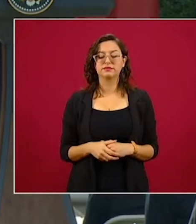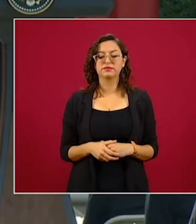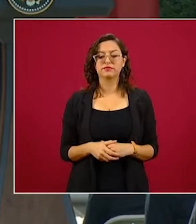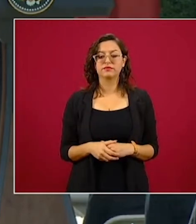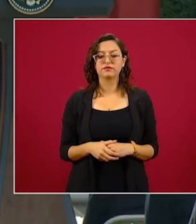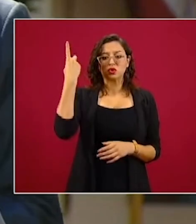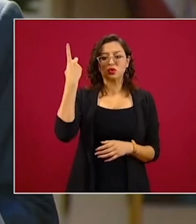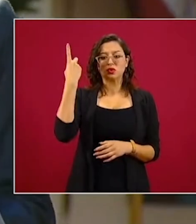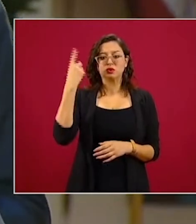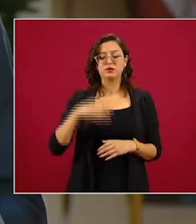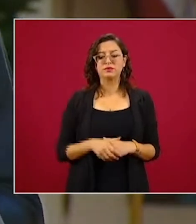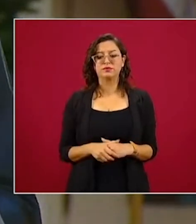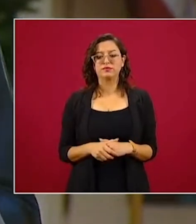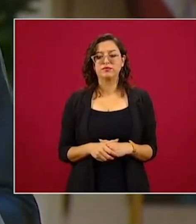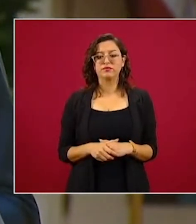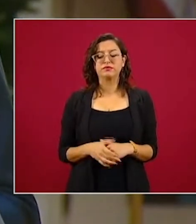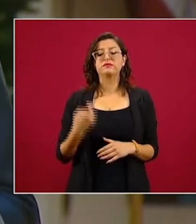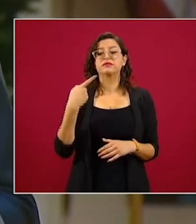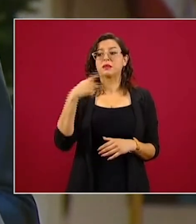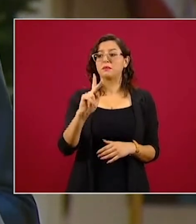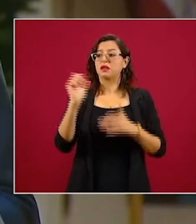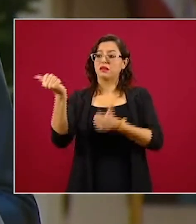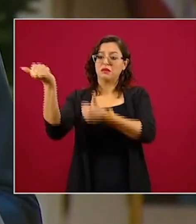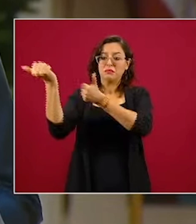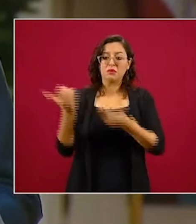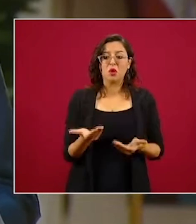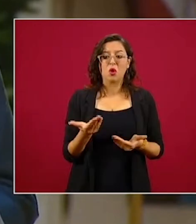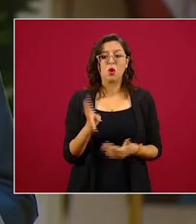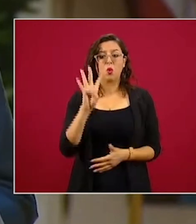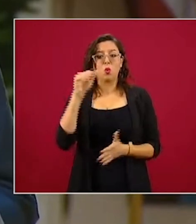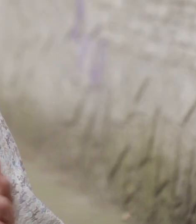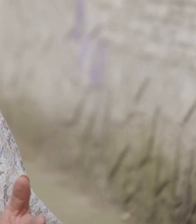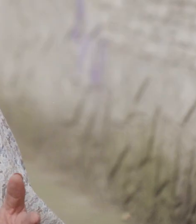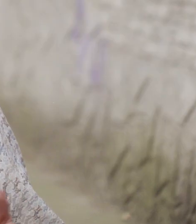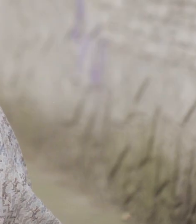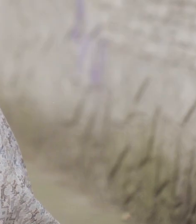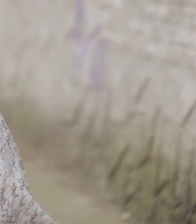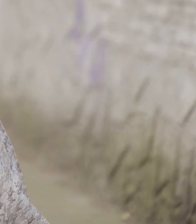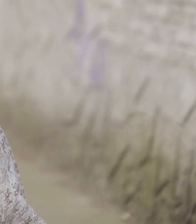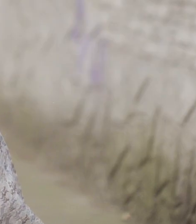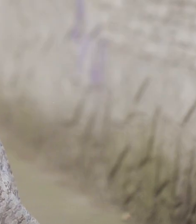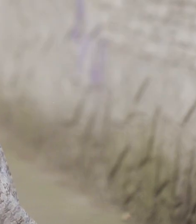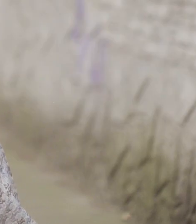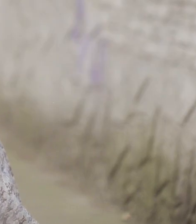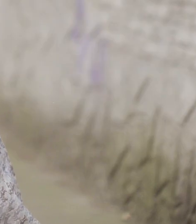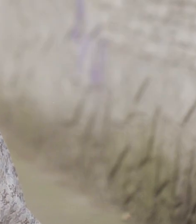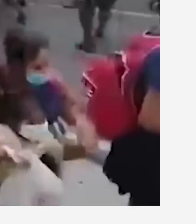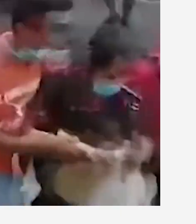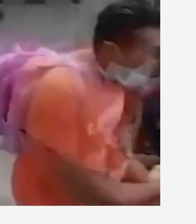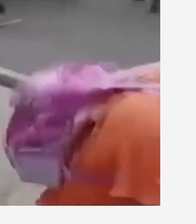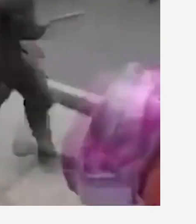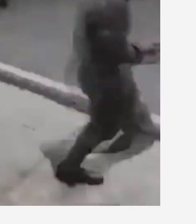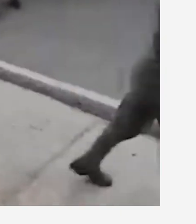a miles de efectivos de la fuerza pública a frenar a los migrantes ellos solo buscan escapar de la